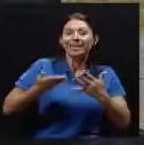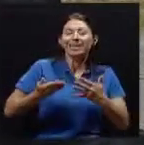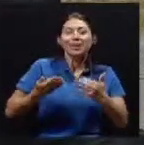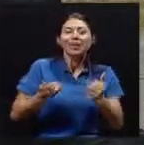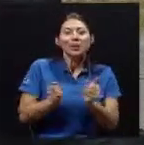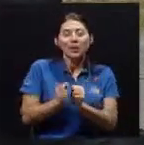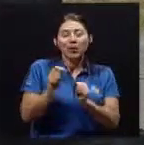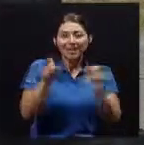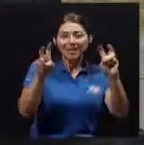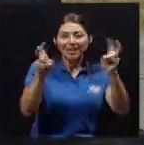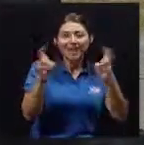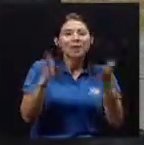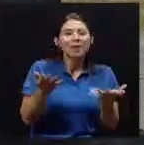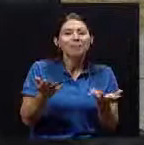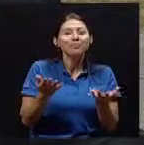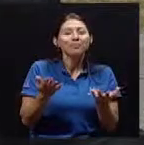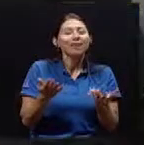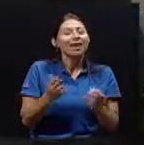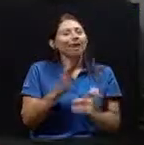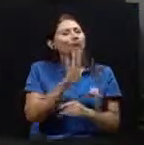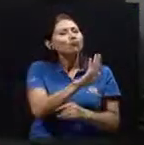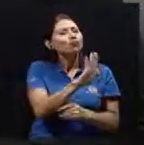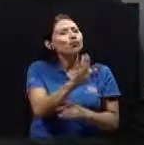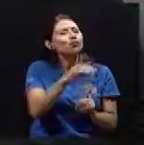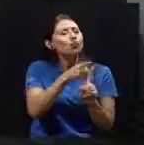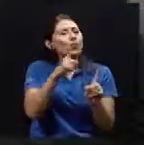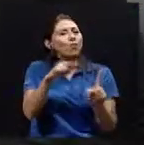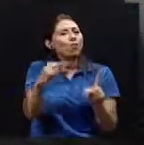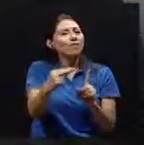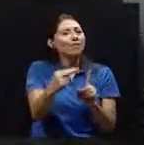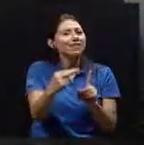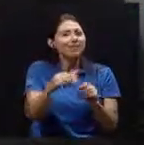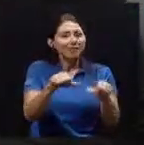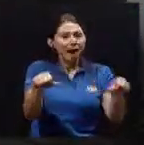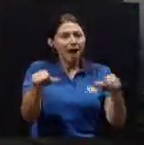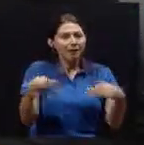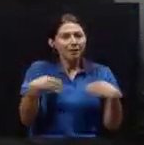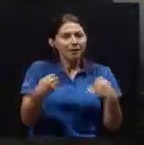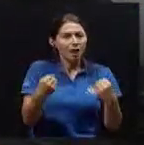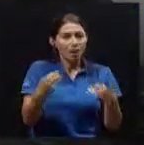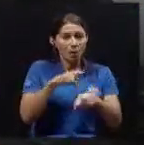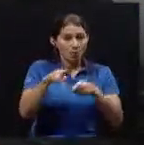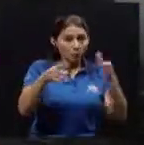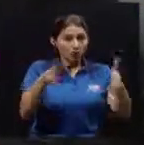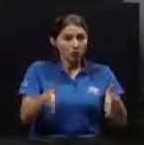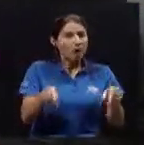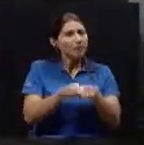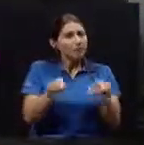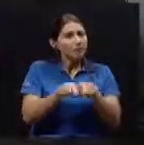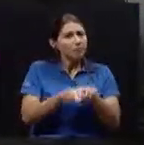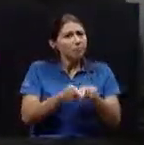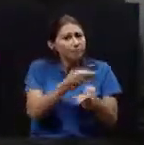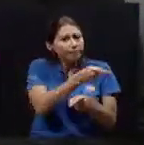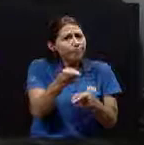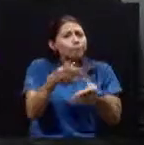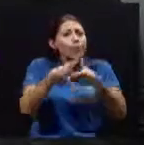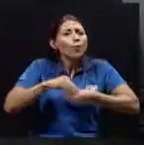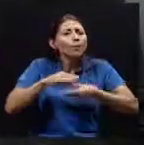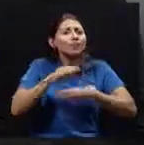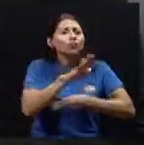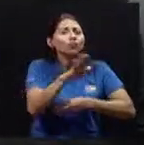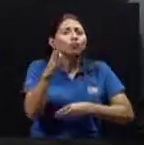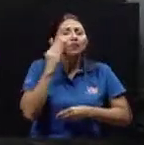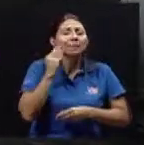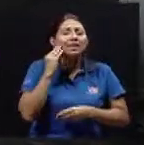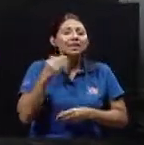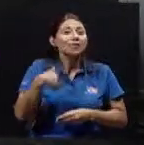este tema desde su punto de vista en el campo de la salud, los profesionales, también que nos cuenten sus experiencias a la hora de abordar este tema